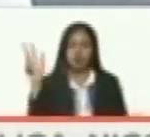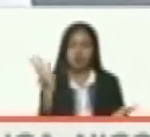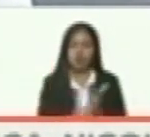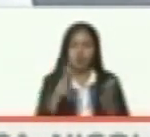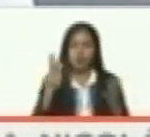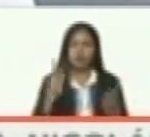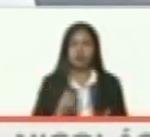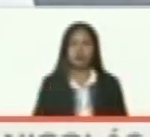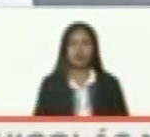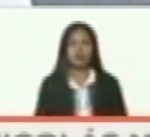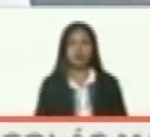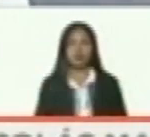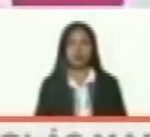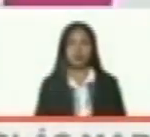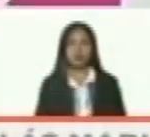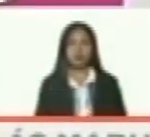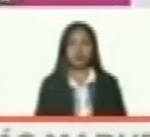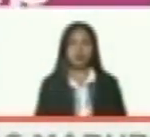¡Cúmplase!